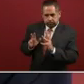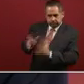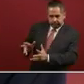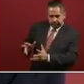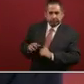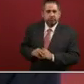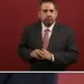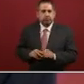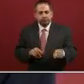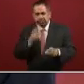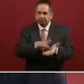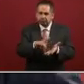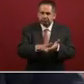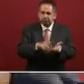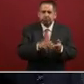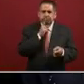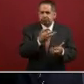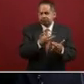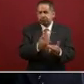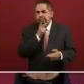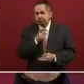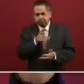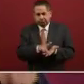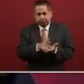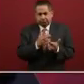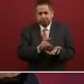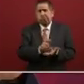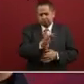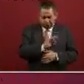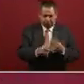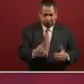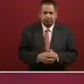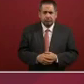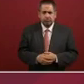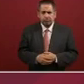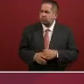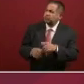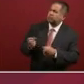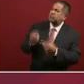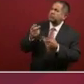apoyarán a pemex porque tenemos manera de hacerlo sin